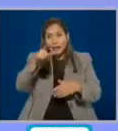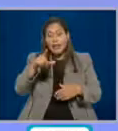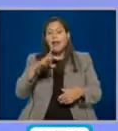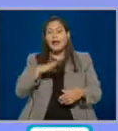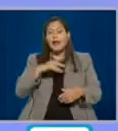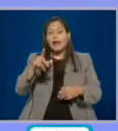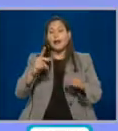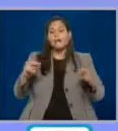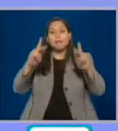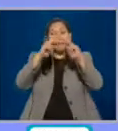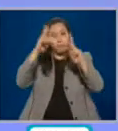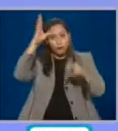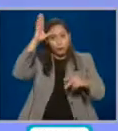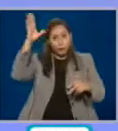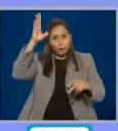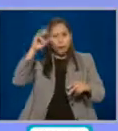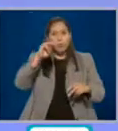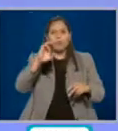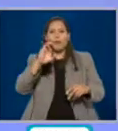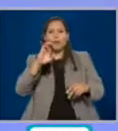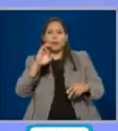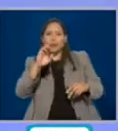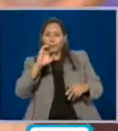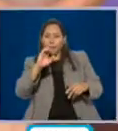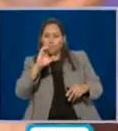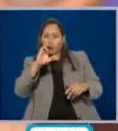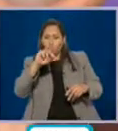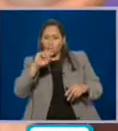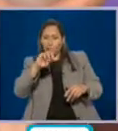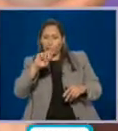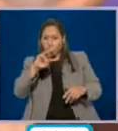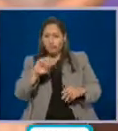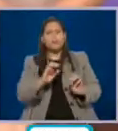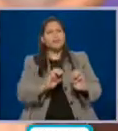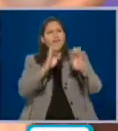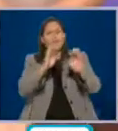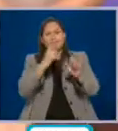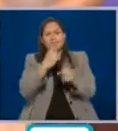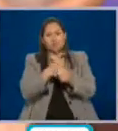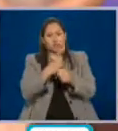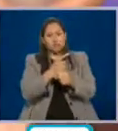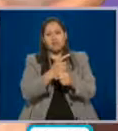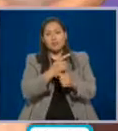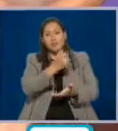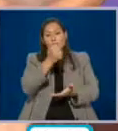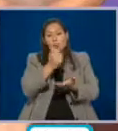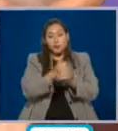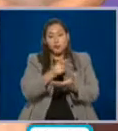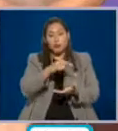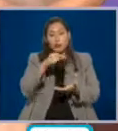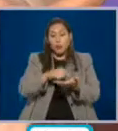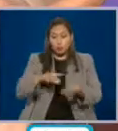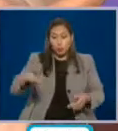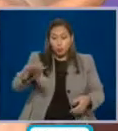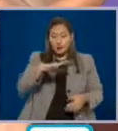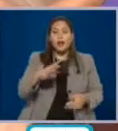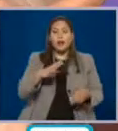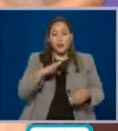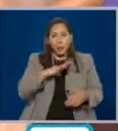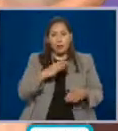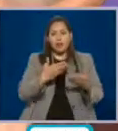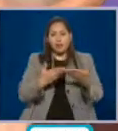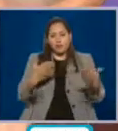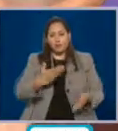está el Palacio de Moctezuma y pues varios edificios principales de la ciudad, en ese lugar donde ahora se ubica el